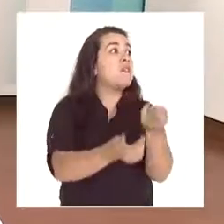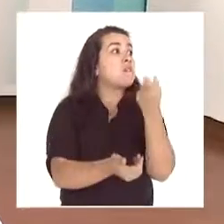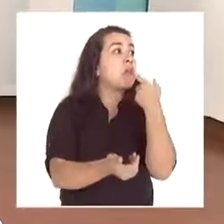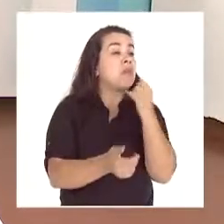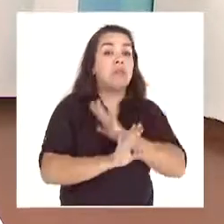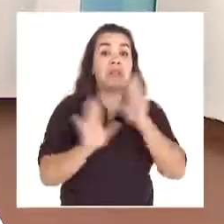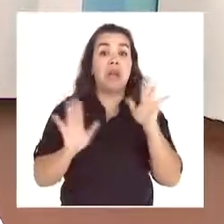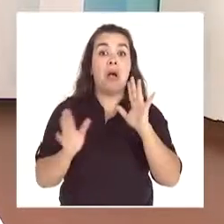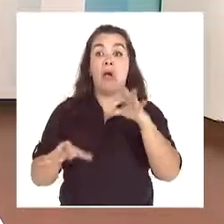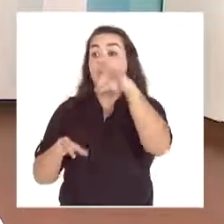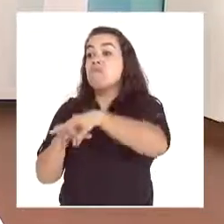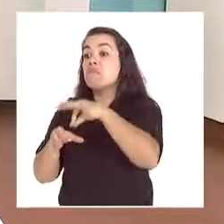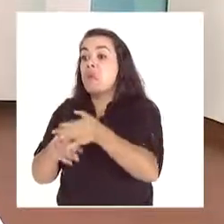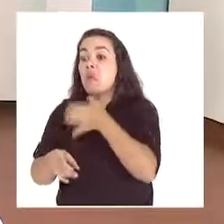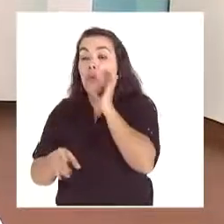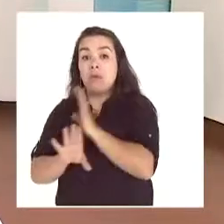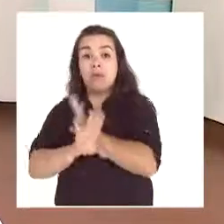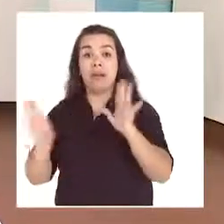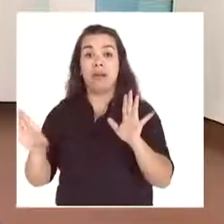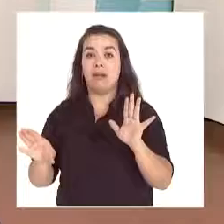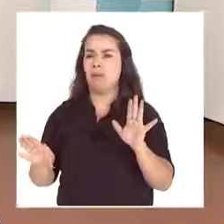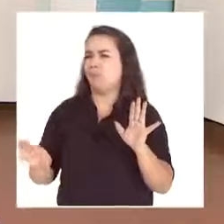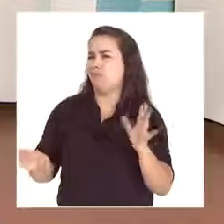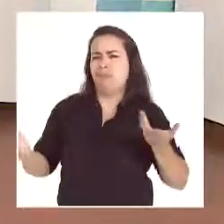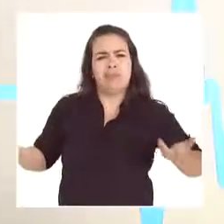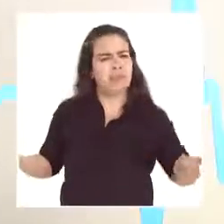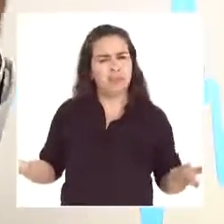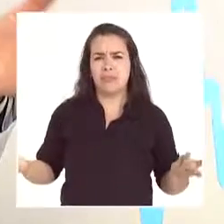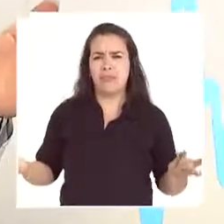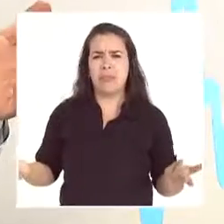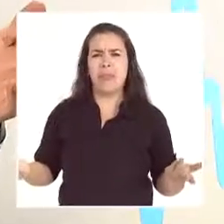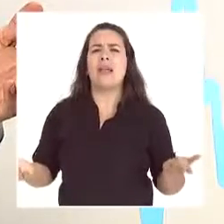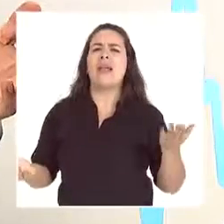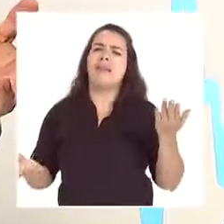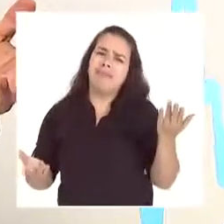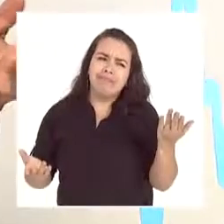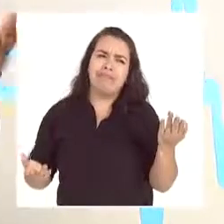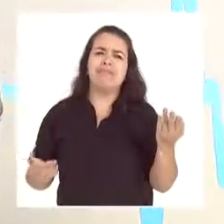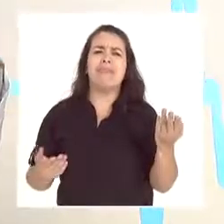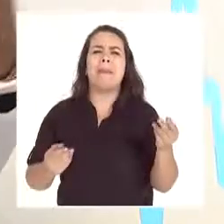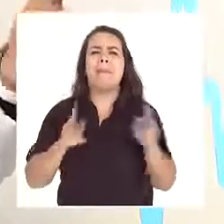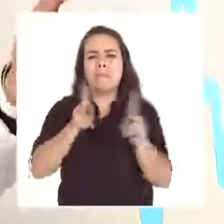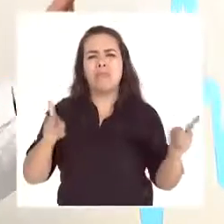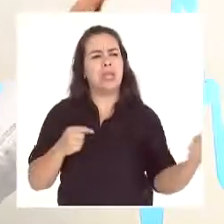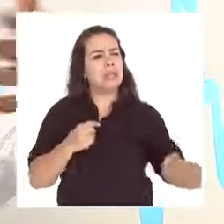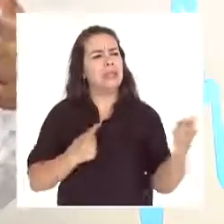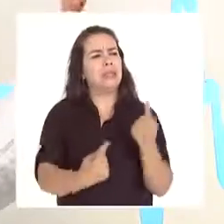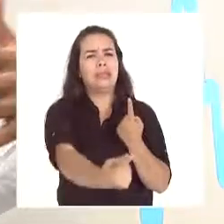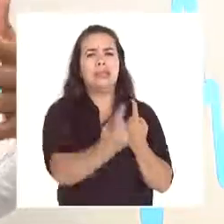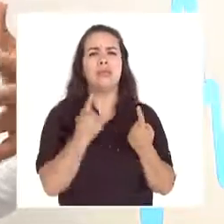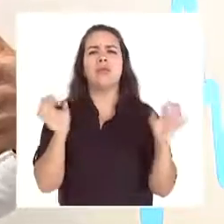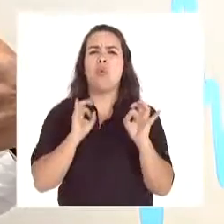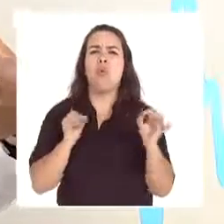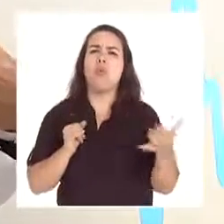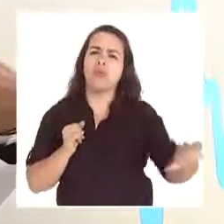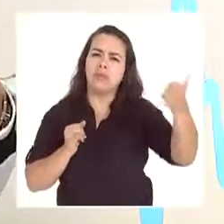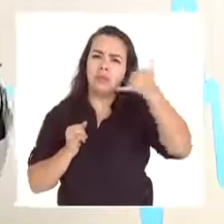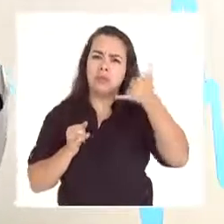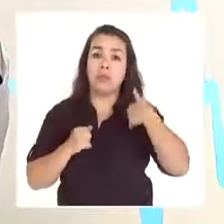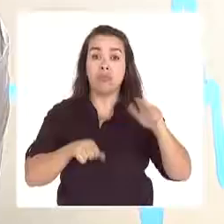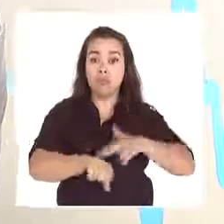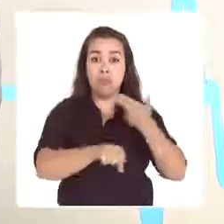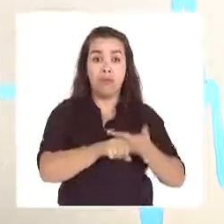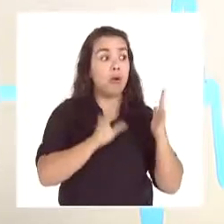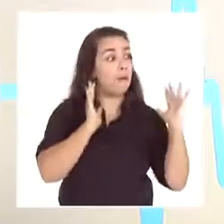tienda naturista. Es injusto seguir recibiendo historias que nos llaman. Yo me comento con mi sobrino y me